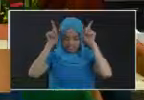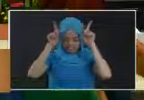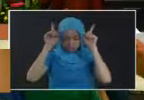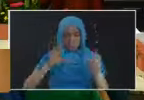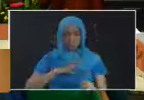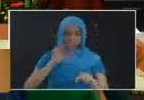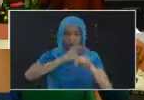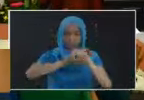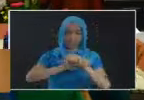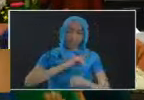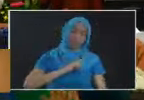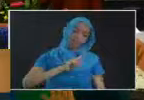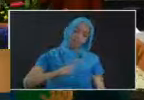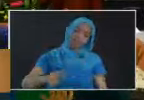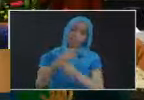Sé libre.